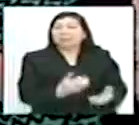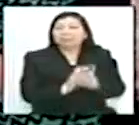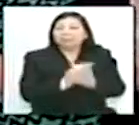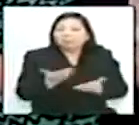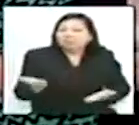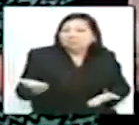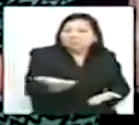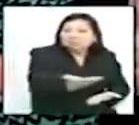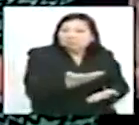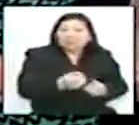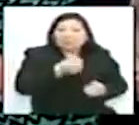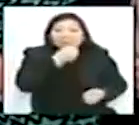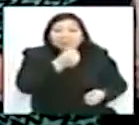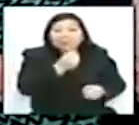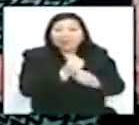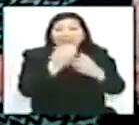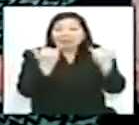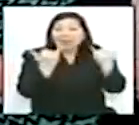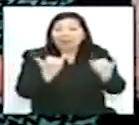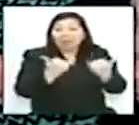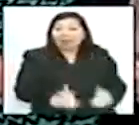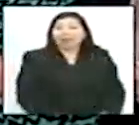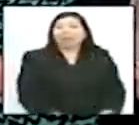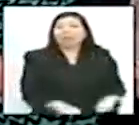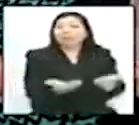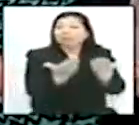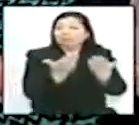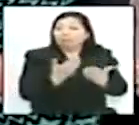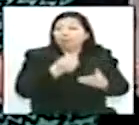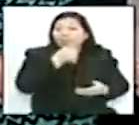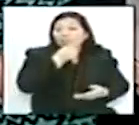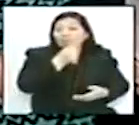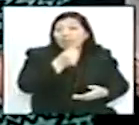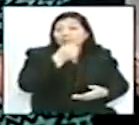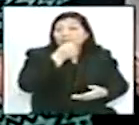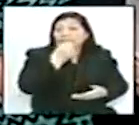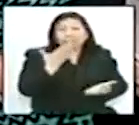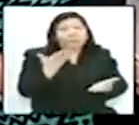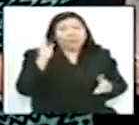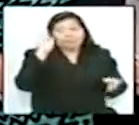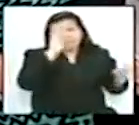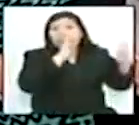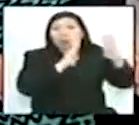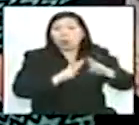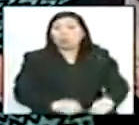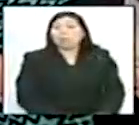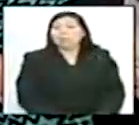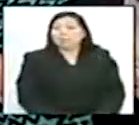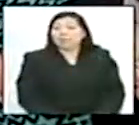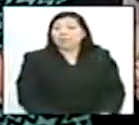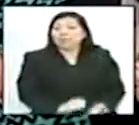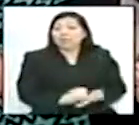Buenos días, señores periodistas. En el día de hoy hemos recibido una noticia tremendamente preocupante